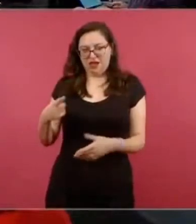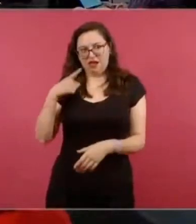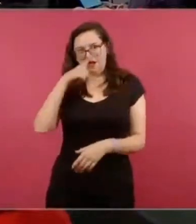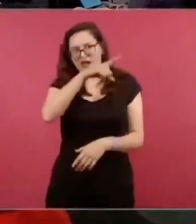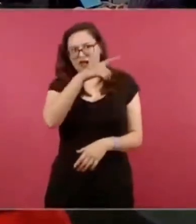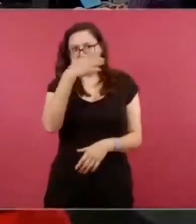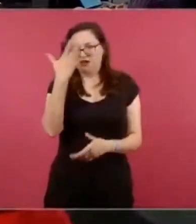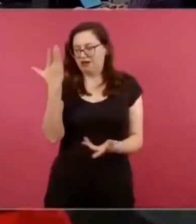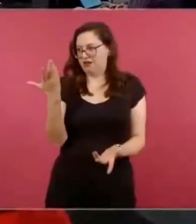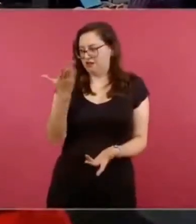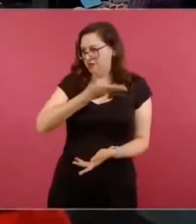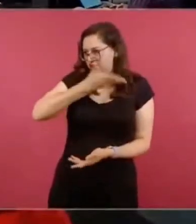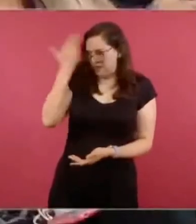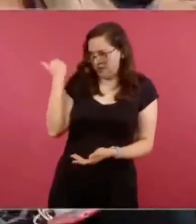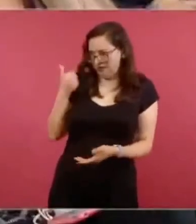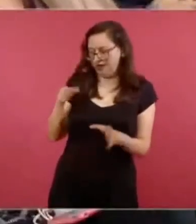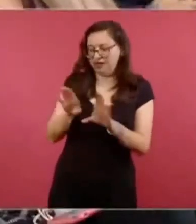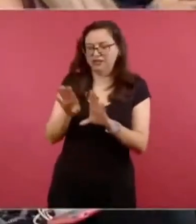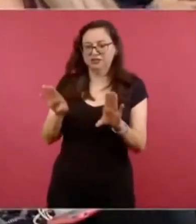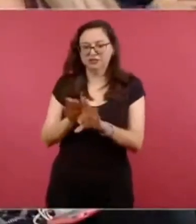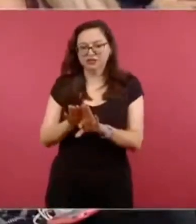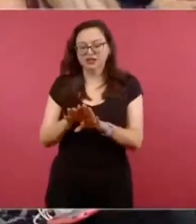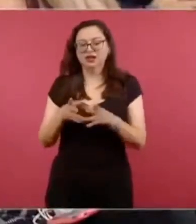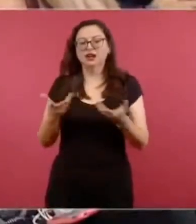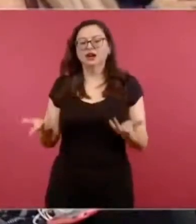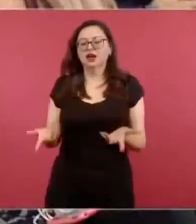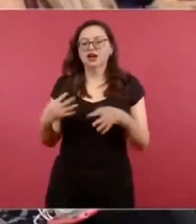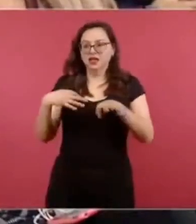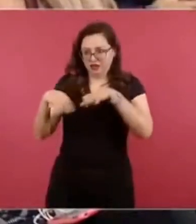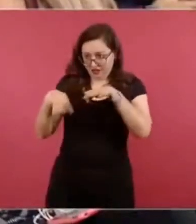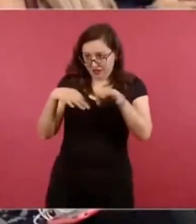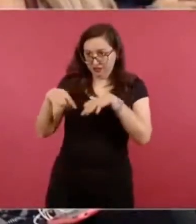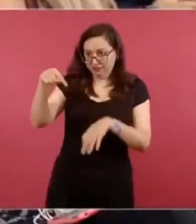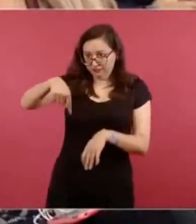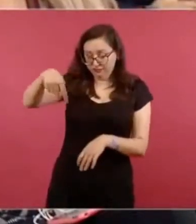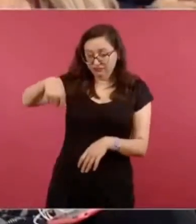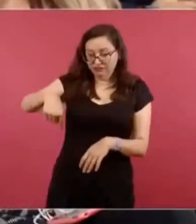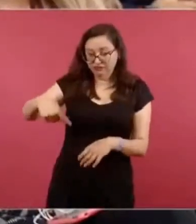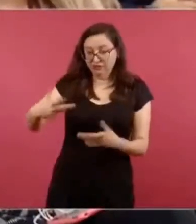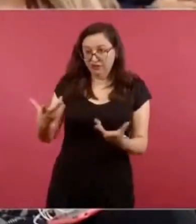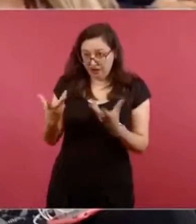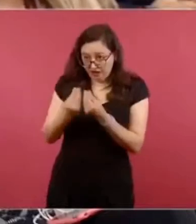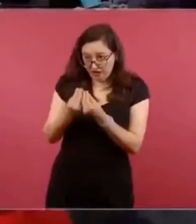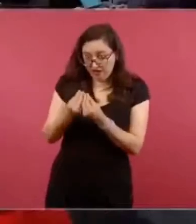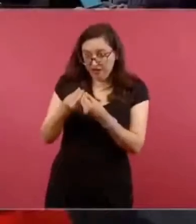las visas aprobadas, entonces están trabajando, ¿no? Colaborando con México.